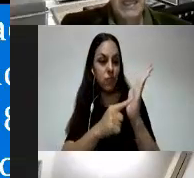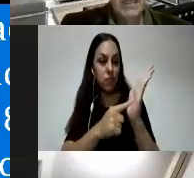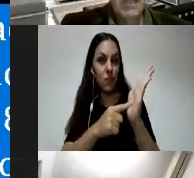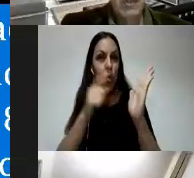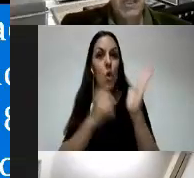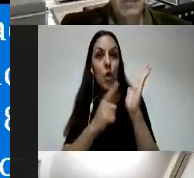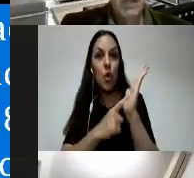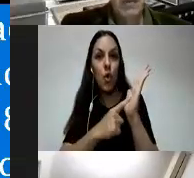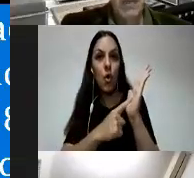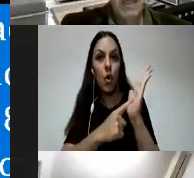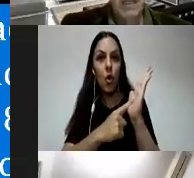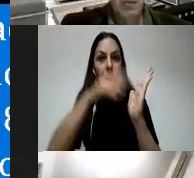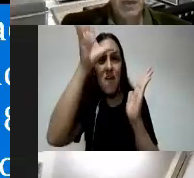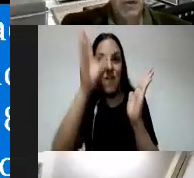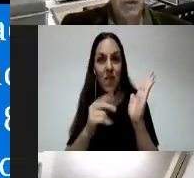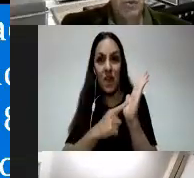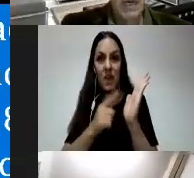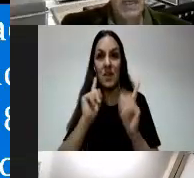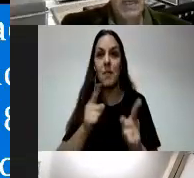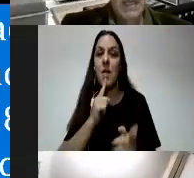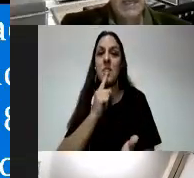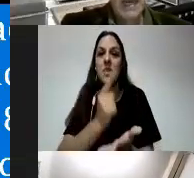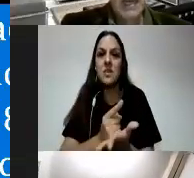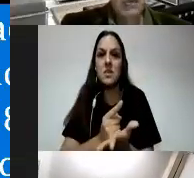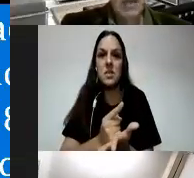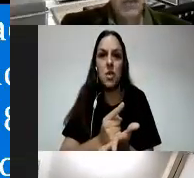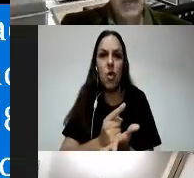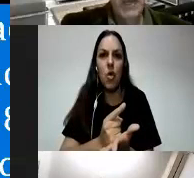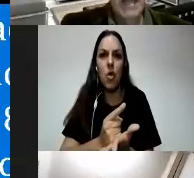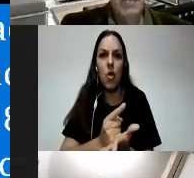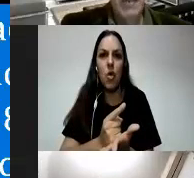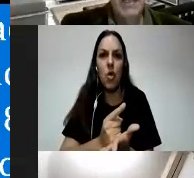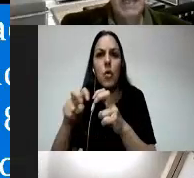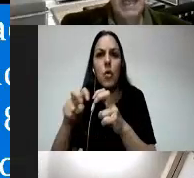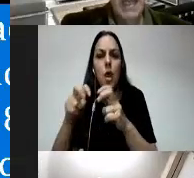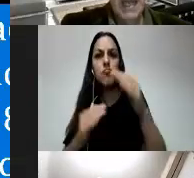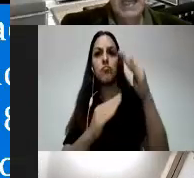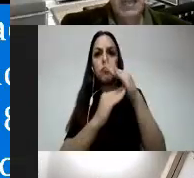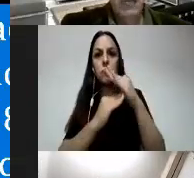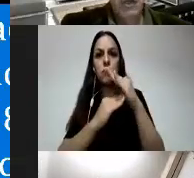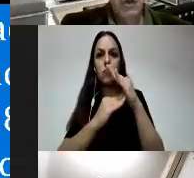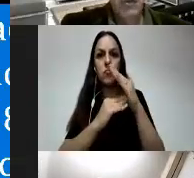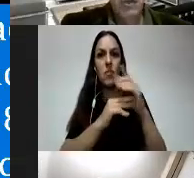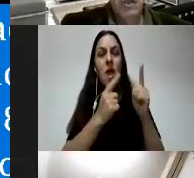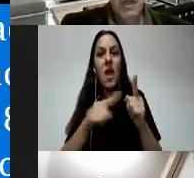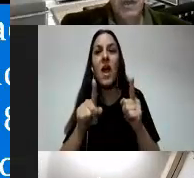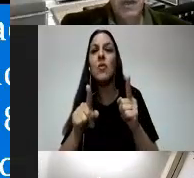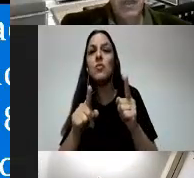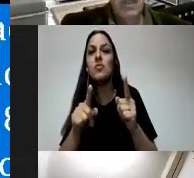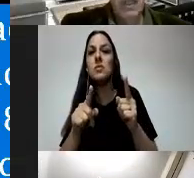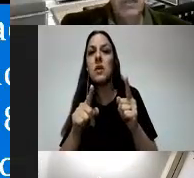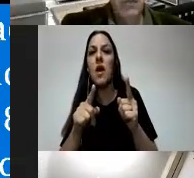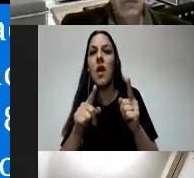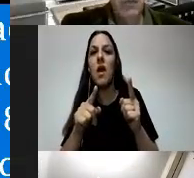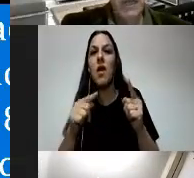y decisiones definitivas del Superior Tribunal de la causa que fue adversa al derecho que los